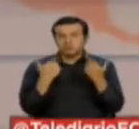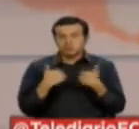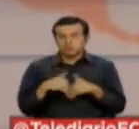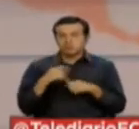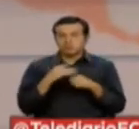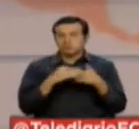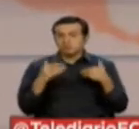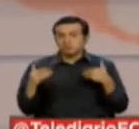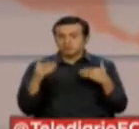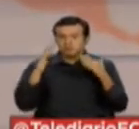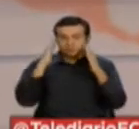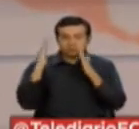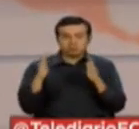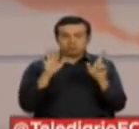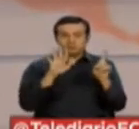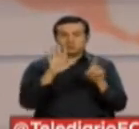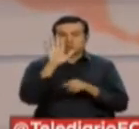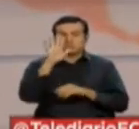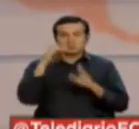este año para atención de